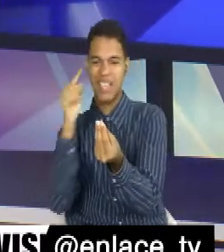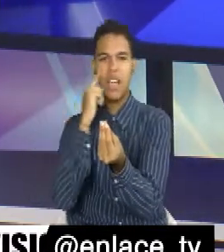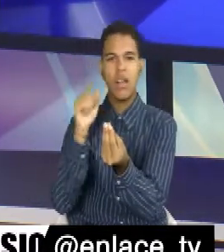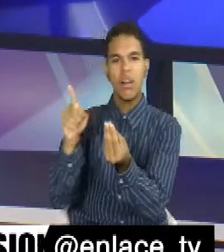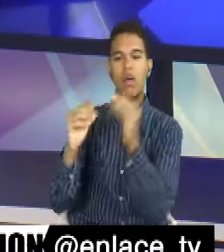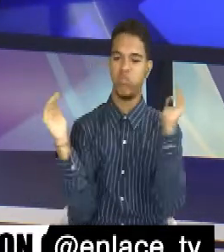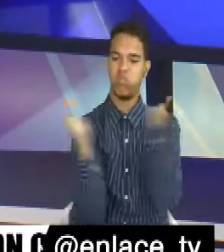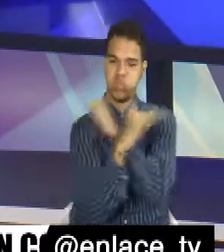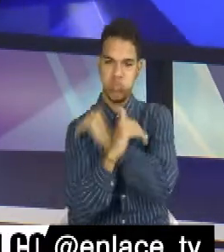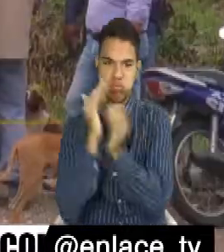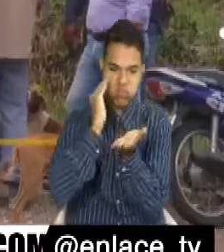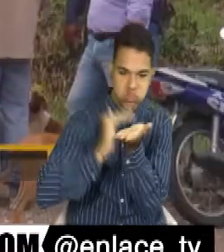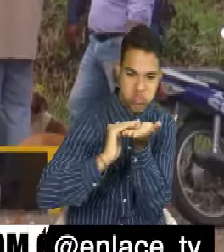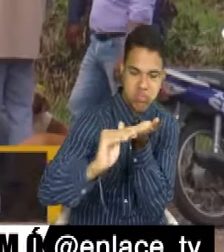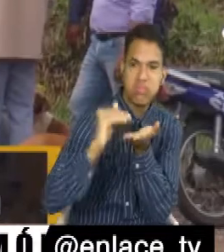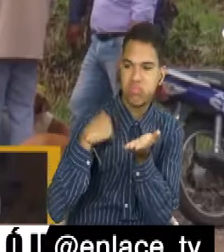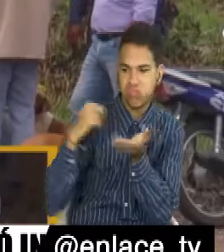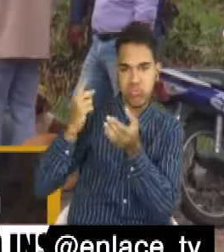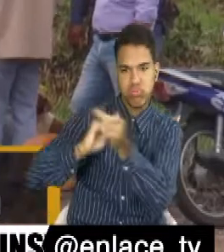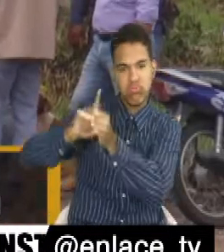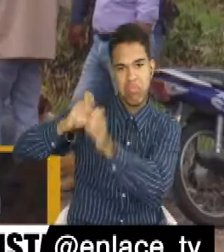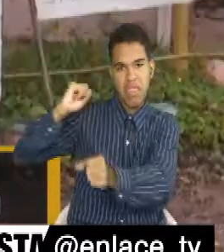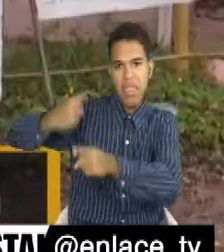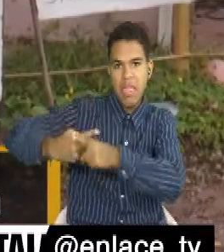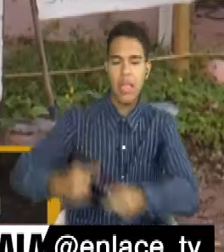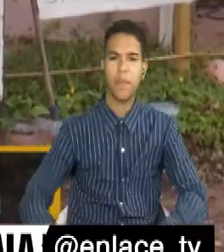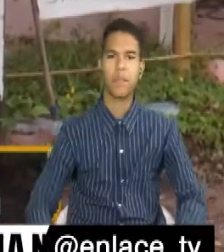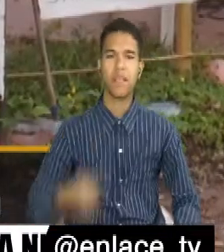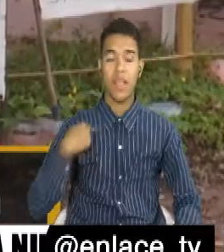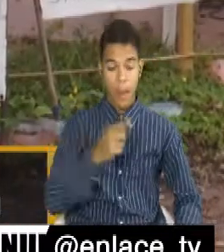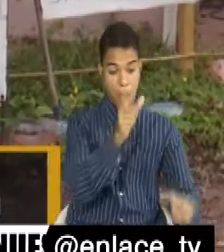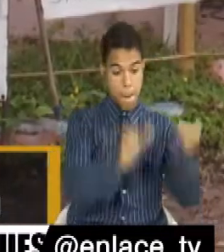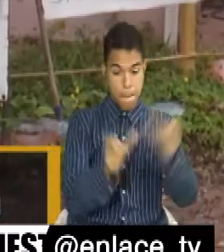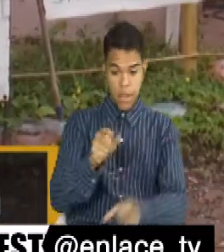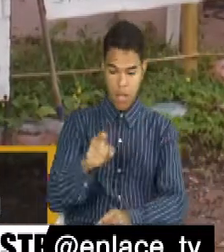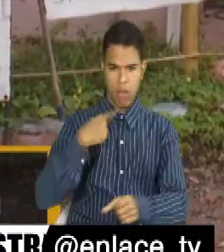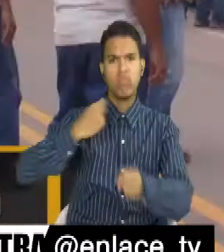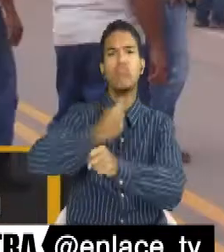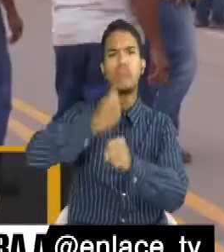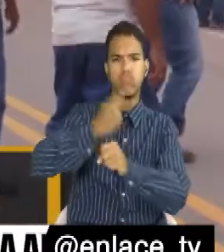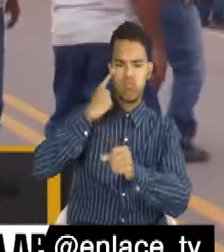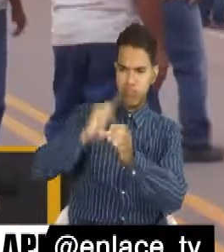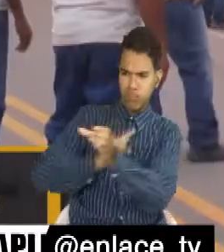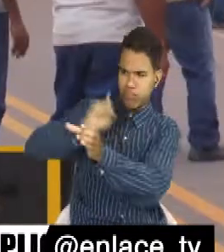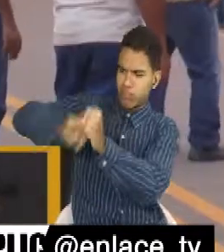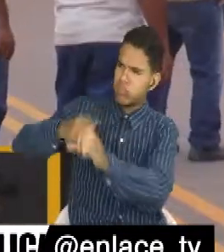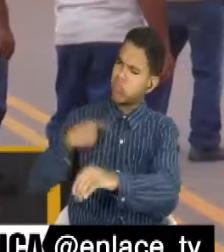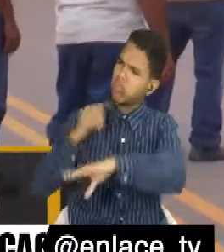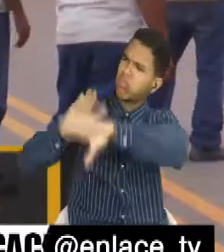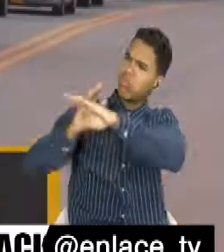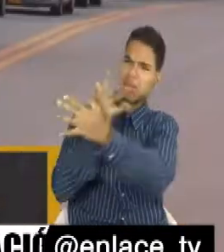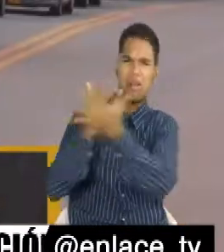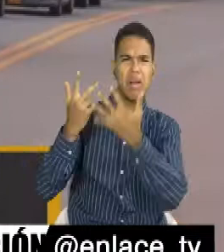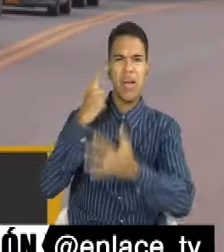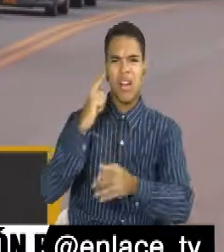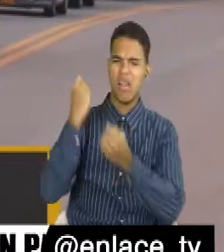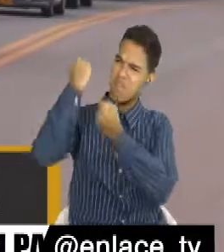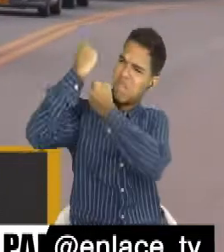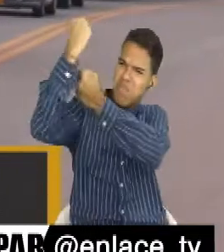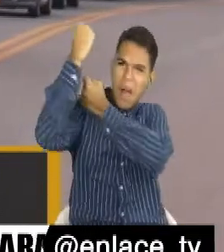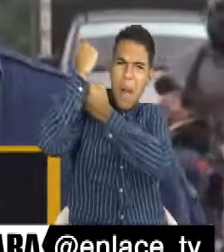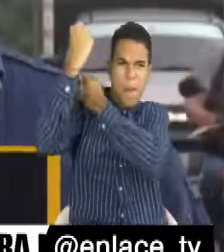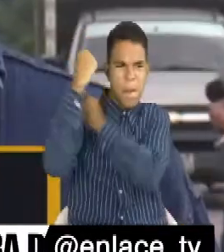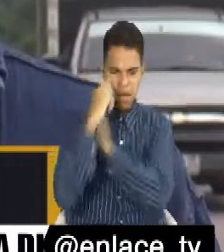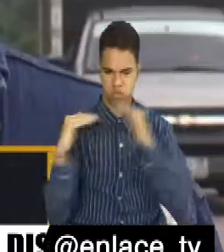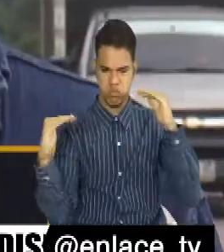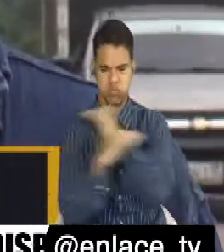Yuma. Trabajadores afiliados a Sindispetrol destacaron la vinculación este martes de comerciantes y proveedores a las protestas en la Gran Vía